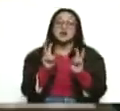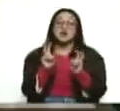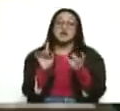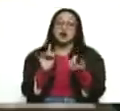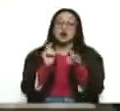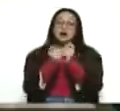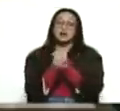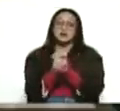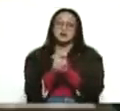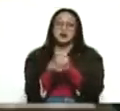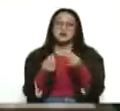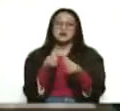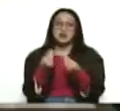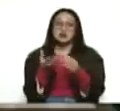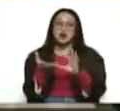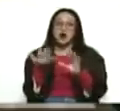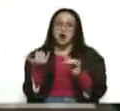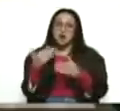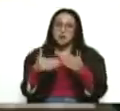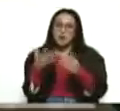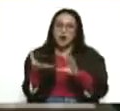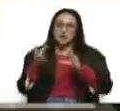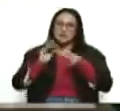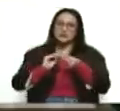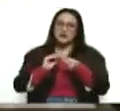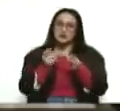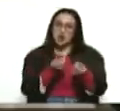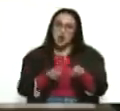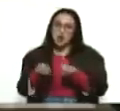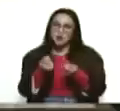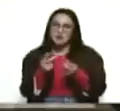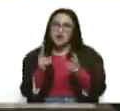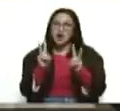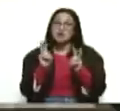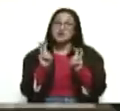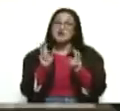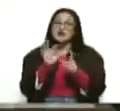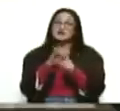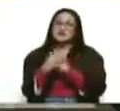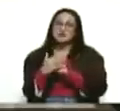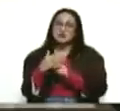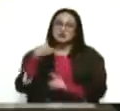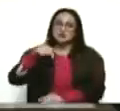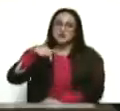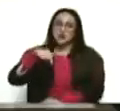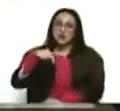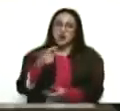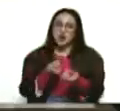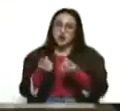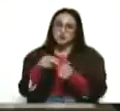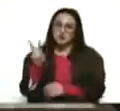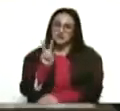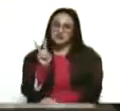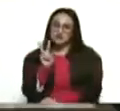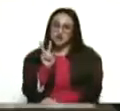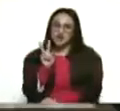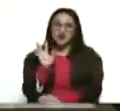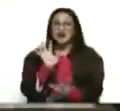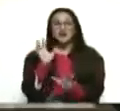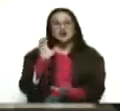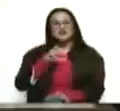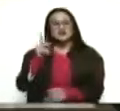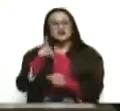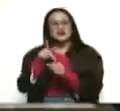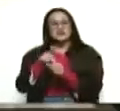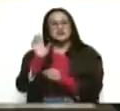reformando son leyes que estamos adaptando la economía comunal a la nueva realidad de esta economía venezolana por rentística. También,